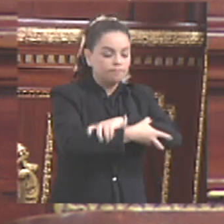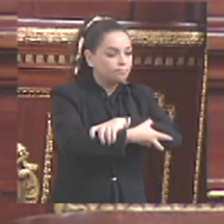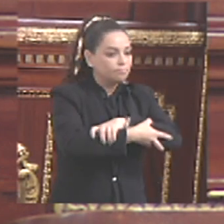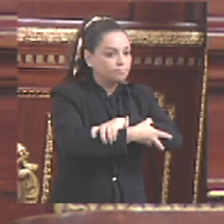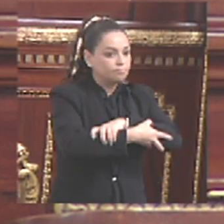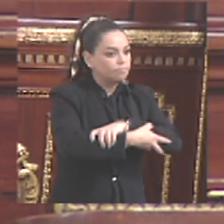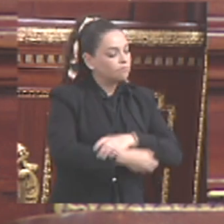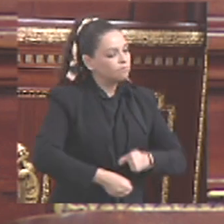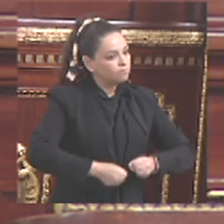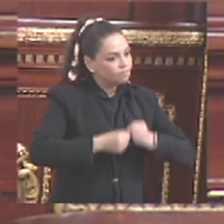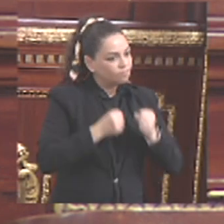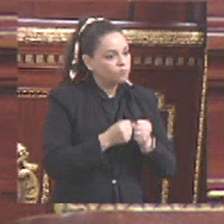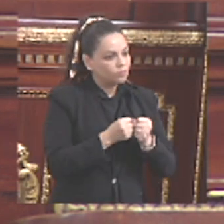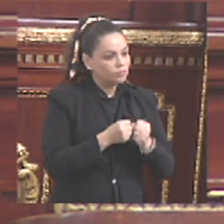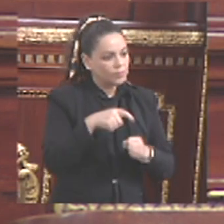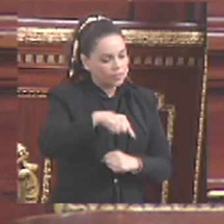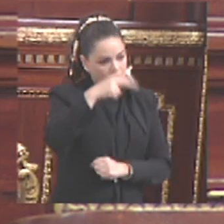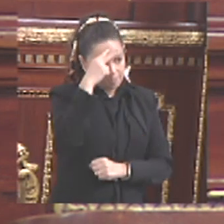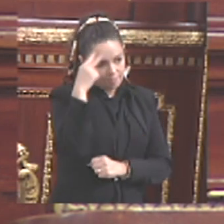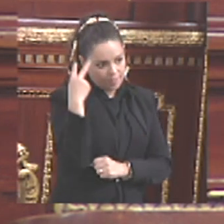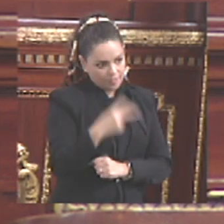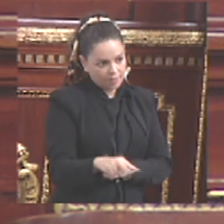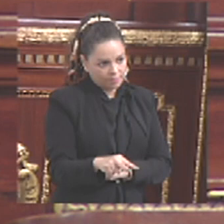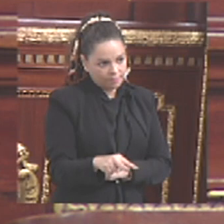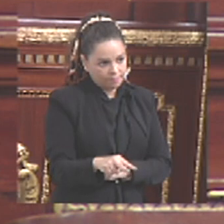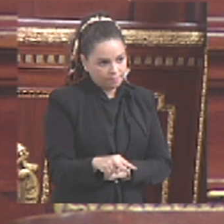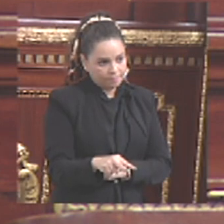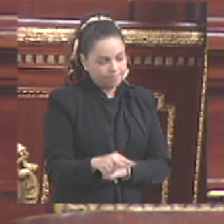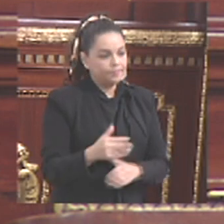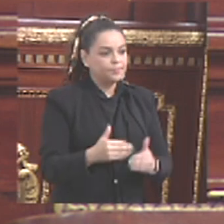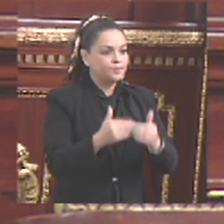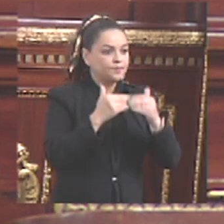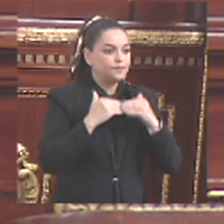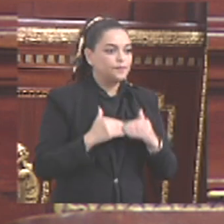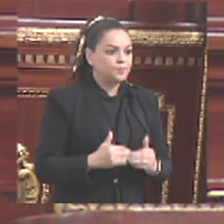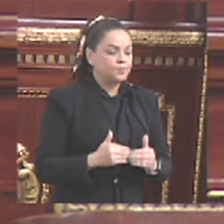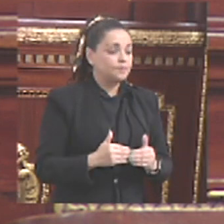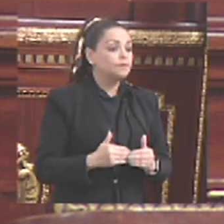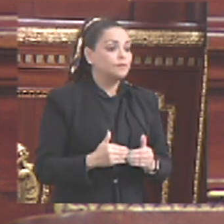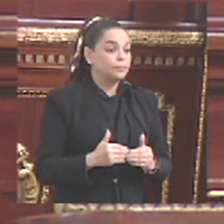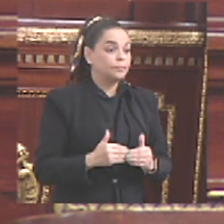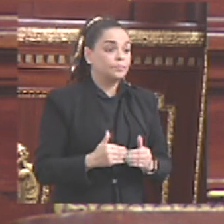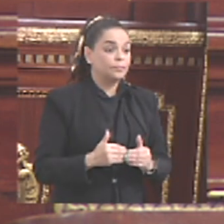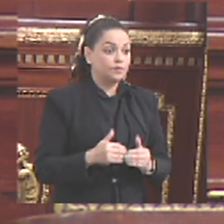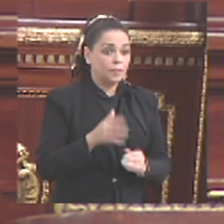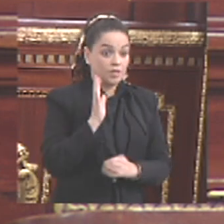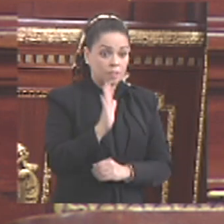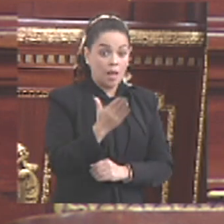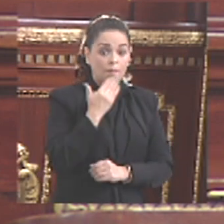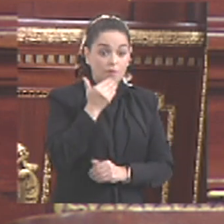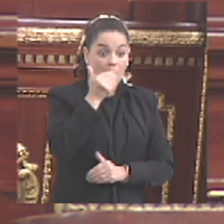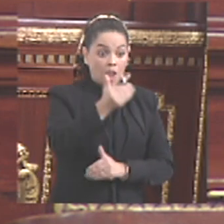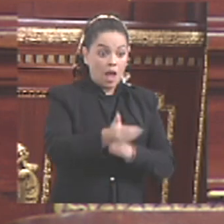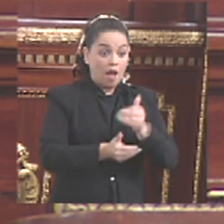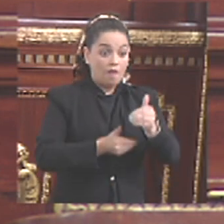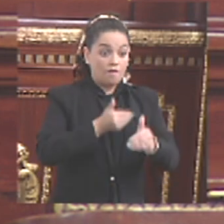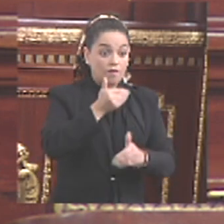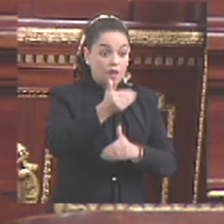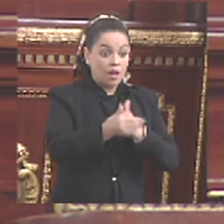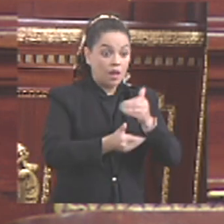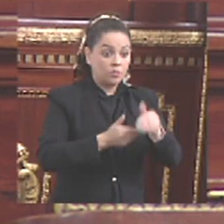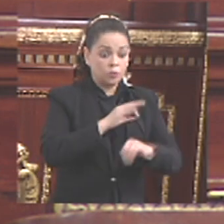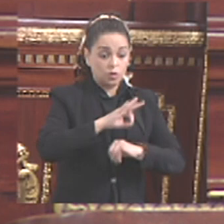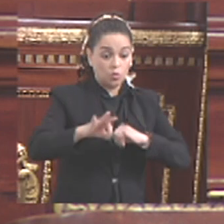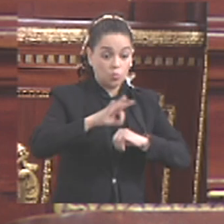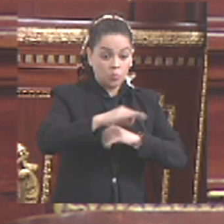otro lado, quiero destacar los notables avances en la reconstrucción que se ha logrado en los últimos